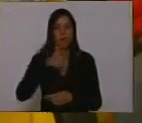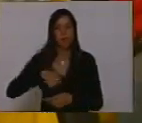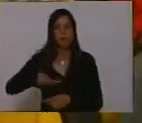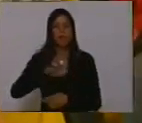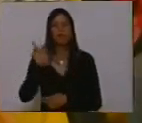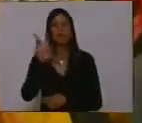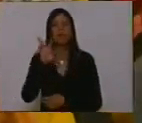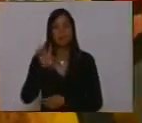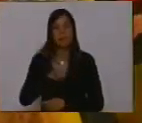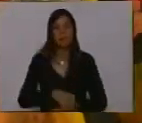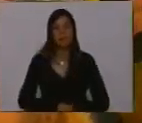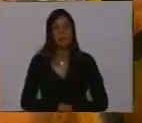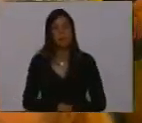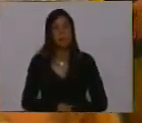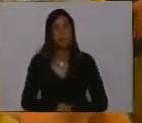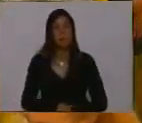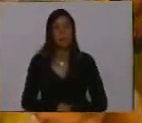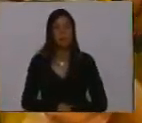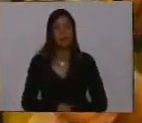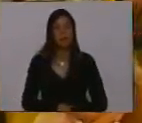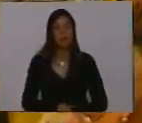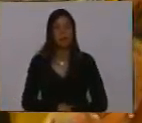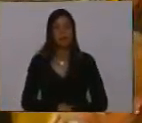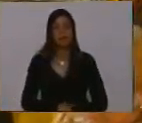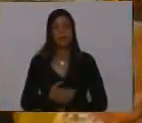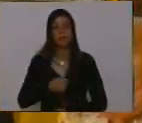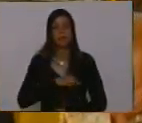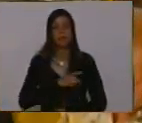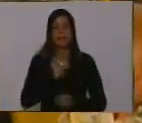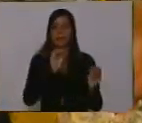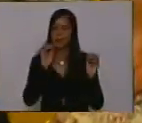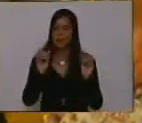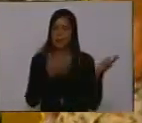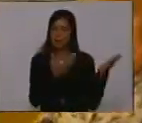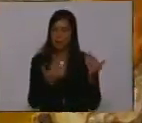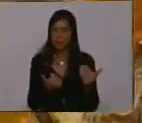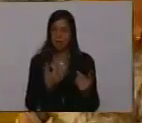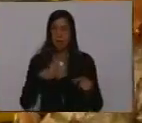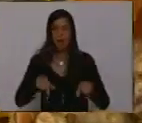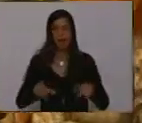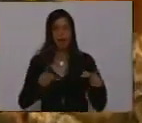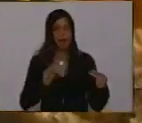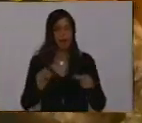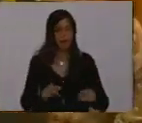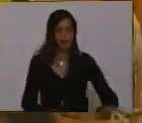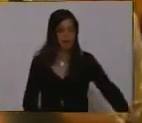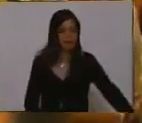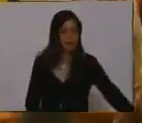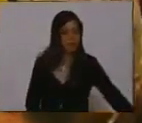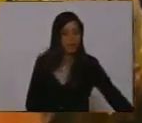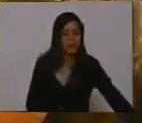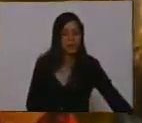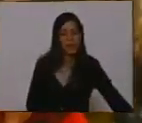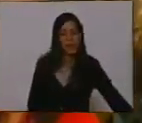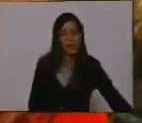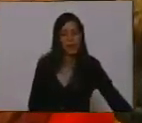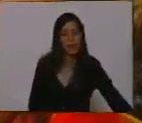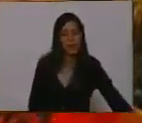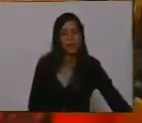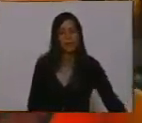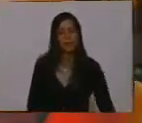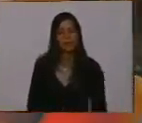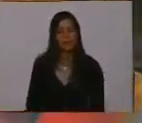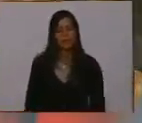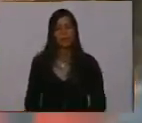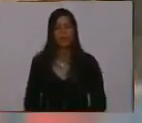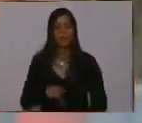juventud. Nosotros invitamos a este debate, nosotras invitamos a este debate. También para sumarle a esto otro elemento,